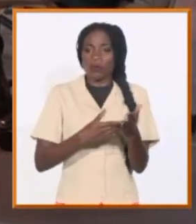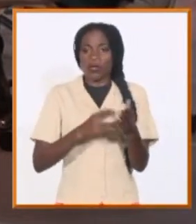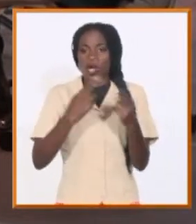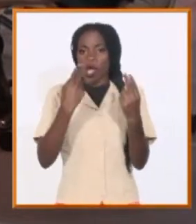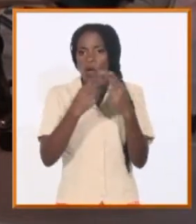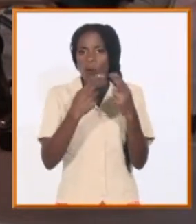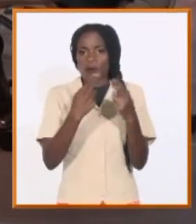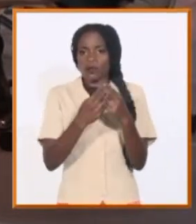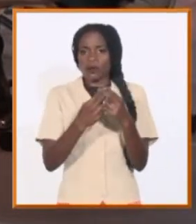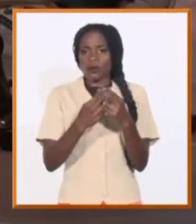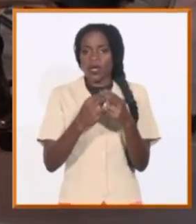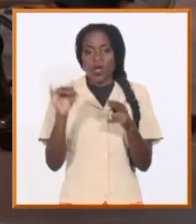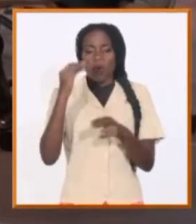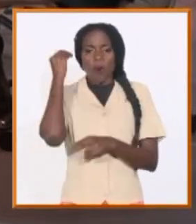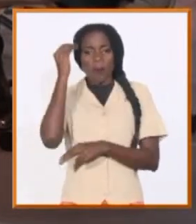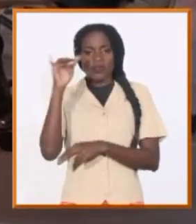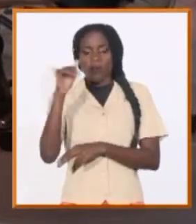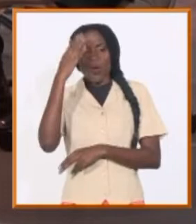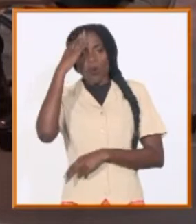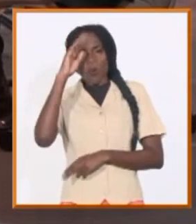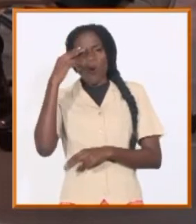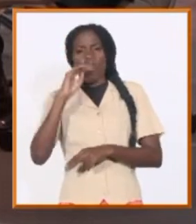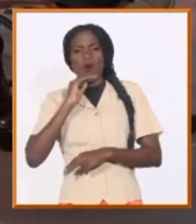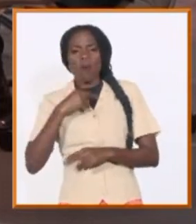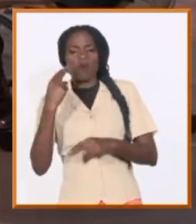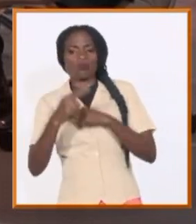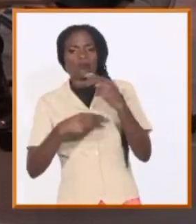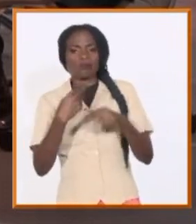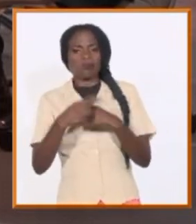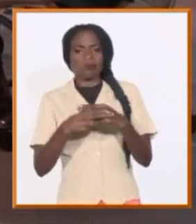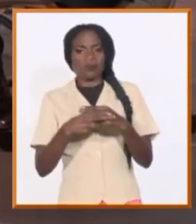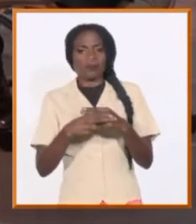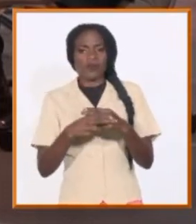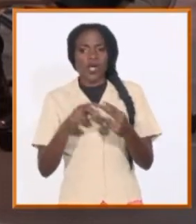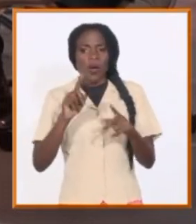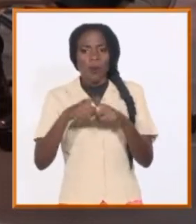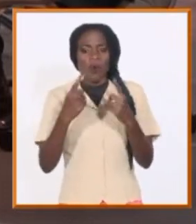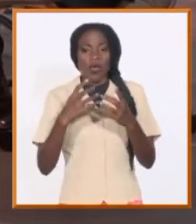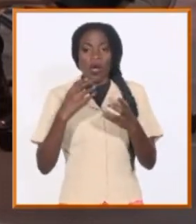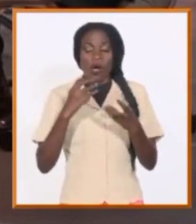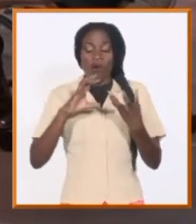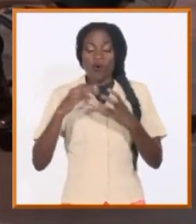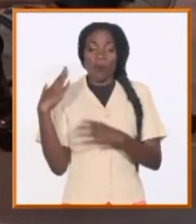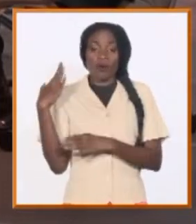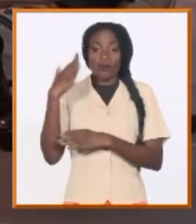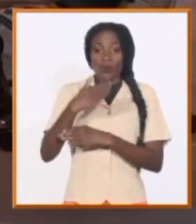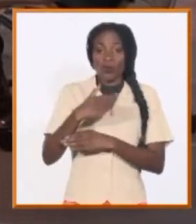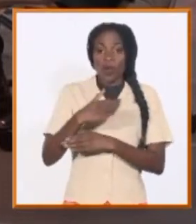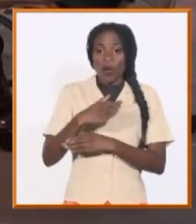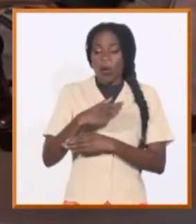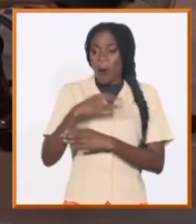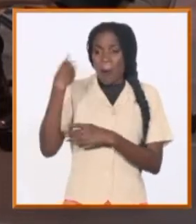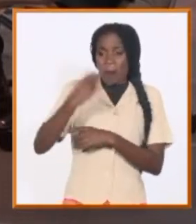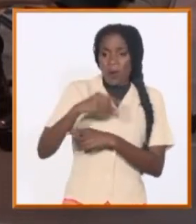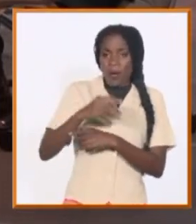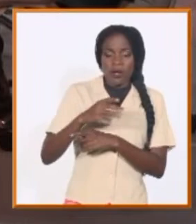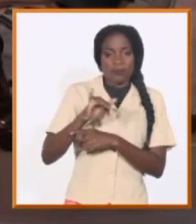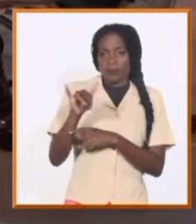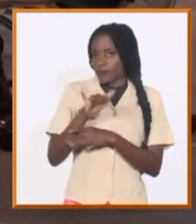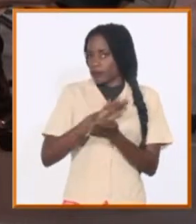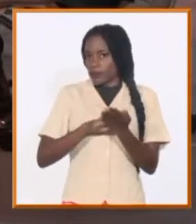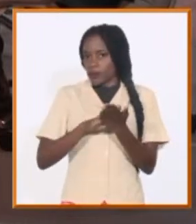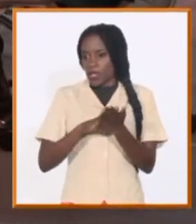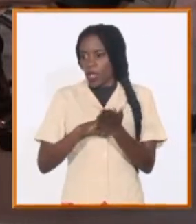hay que pensar también hacia Cuba cómo lo vamos a hacer, porque de hecho la dinámica hacia el futuro va a ser esa, para todos los deportes colectivos en su